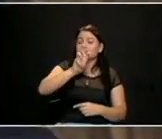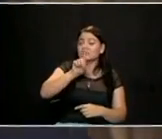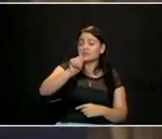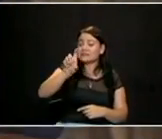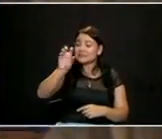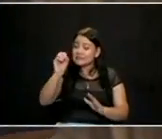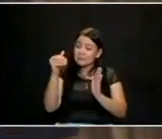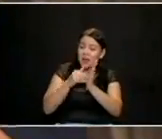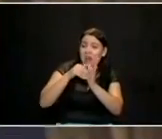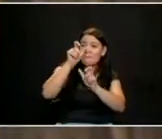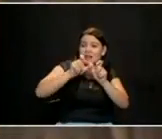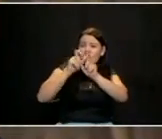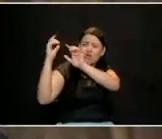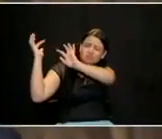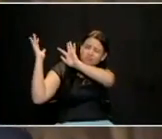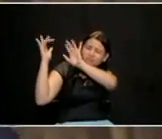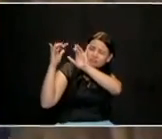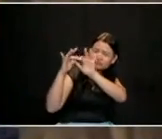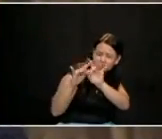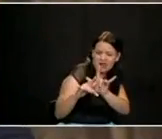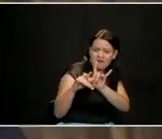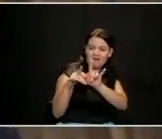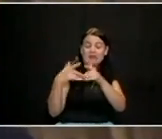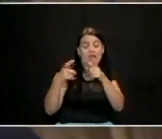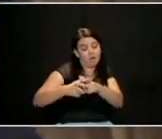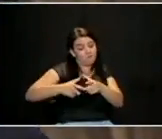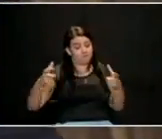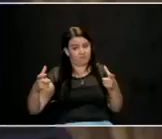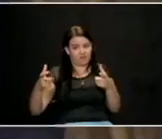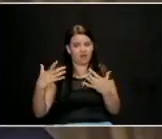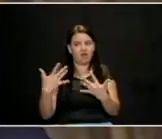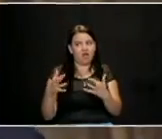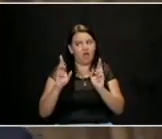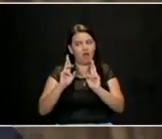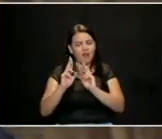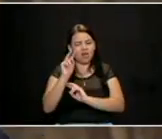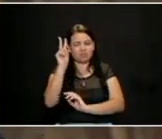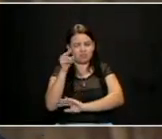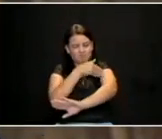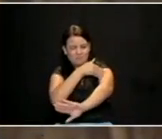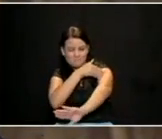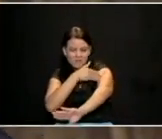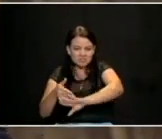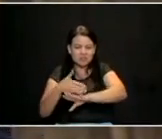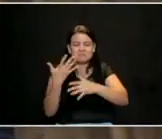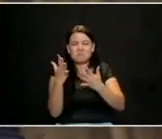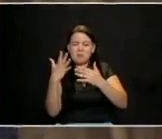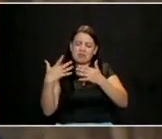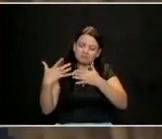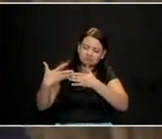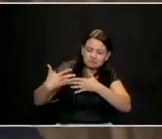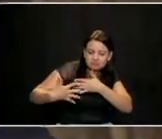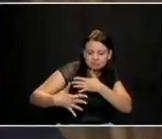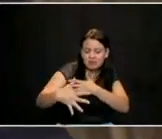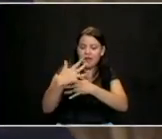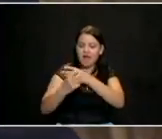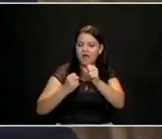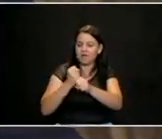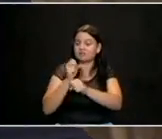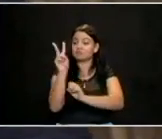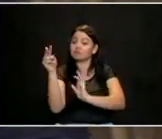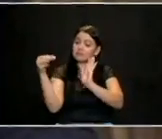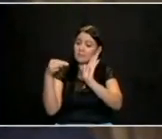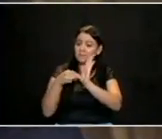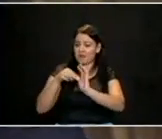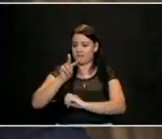visitantes al año, de los cuales hay 262 mil extranjeros, a 2 millones en el año 2023. Pero lo importante es que el turismo nos va a ayudar a